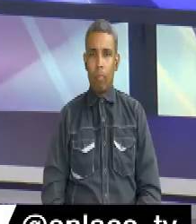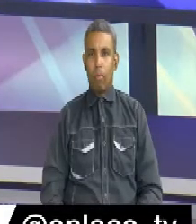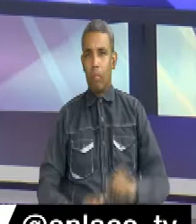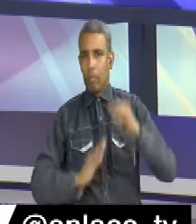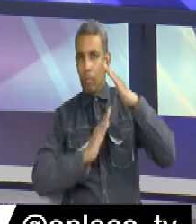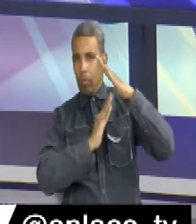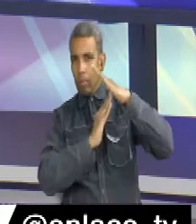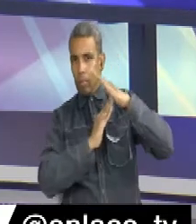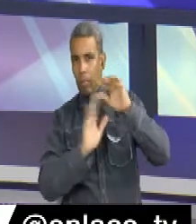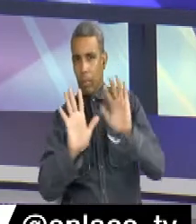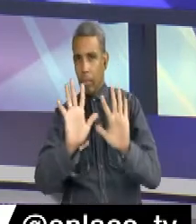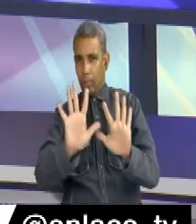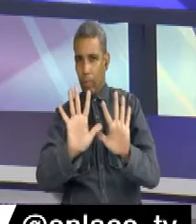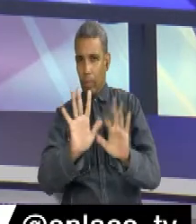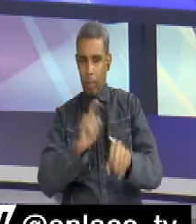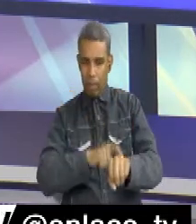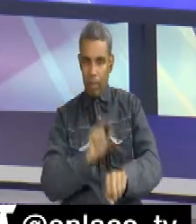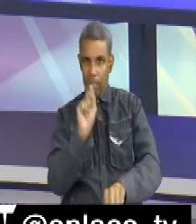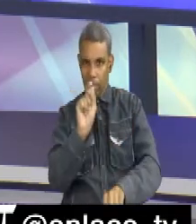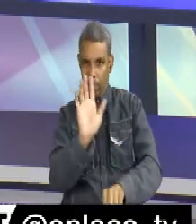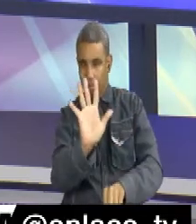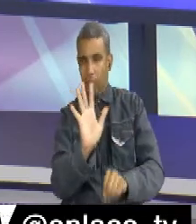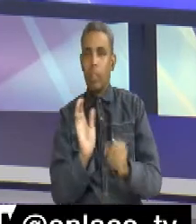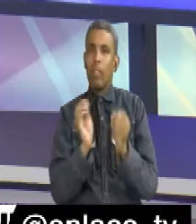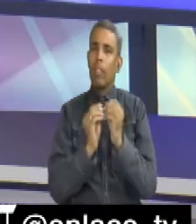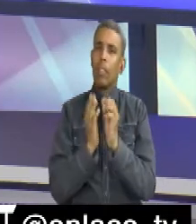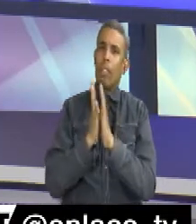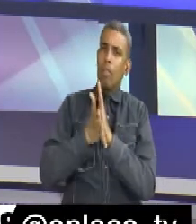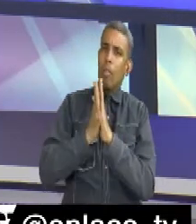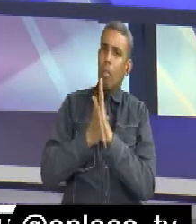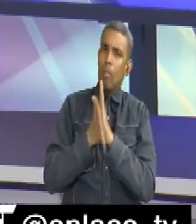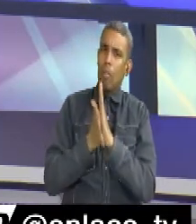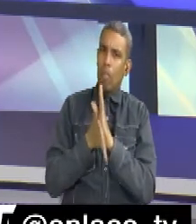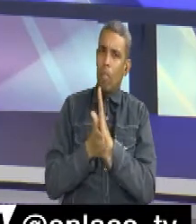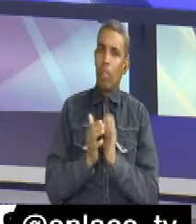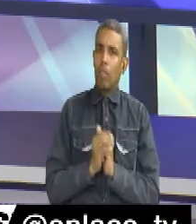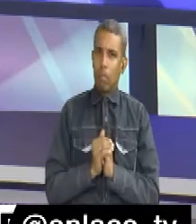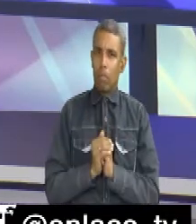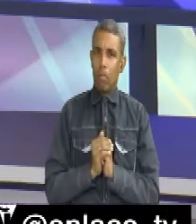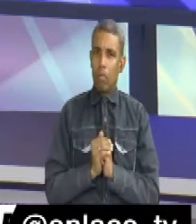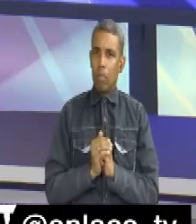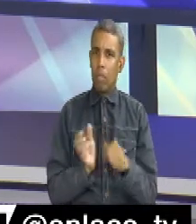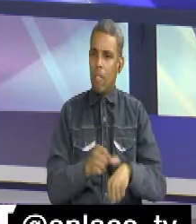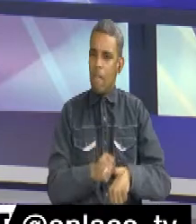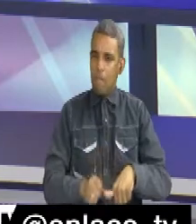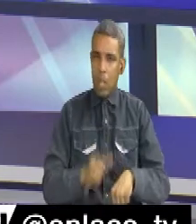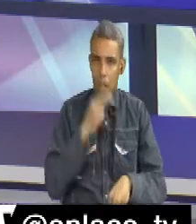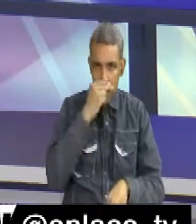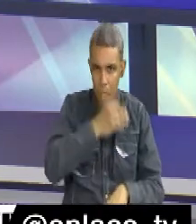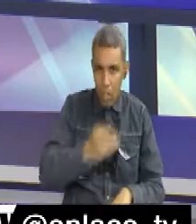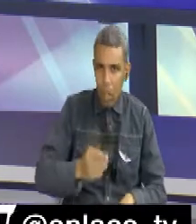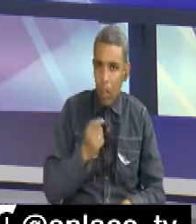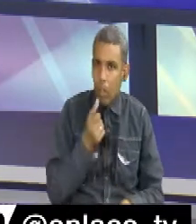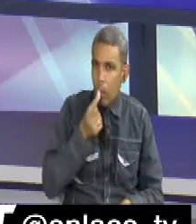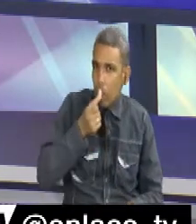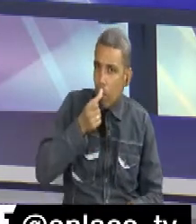Al volver, en segundos, espere detalles sobre las primeras intervenciones quirúrgicas a los menores de edad con labio fisurado.